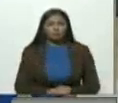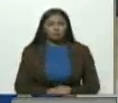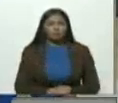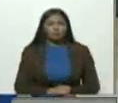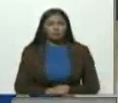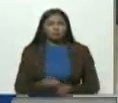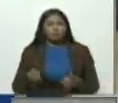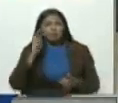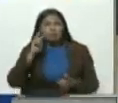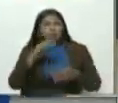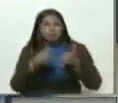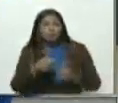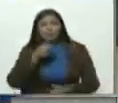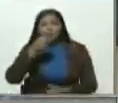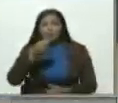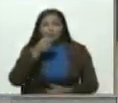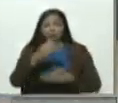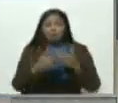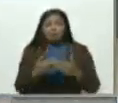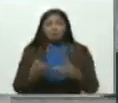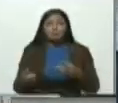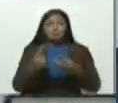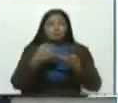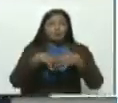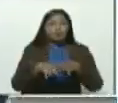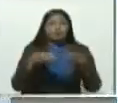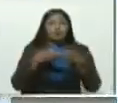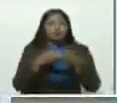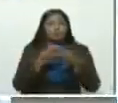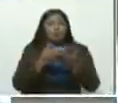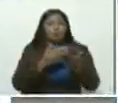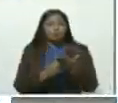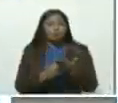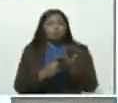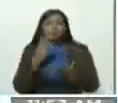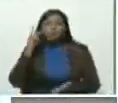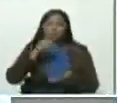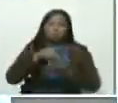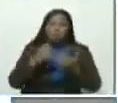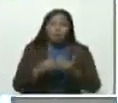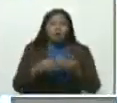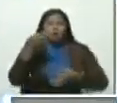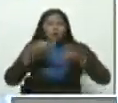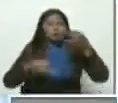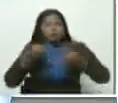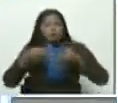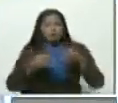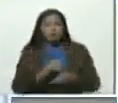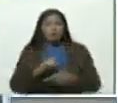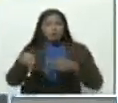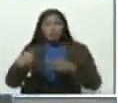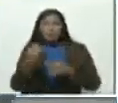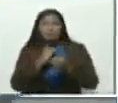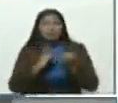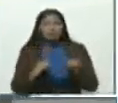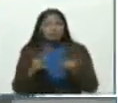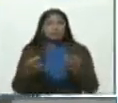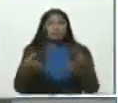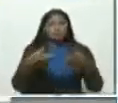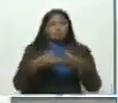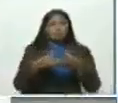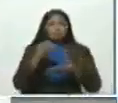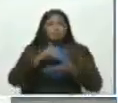Bien, escuchamos declaraciones de los integrantes del Comité Preliminar de Postulaciones Judiciales luego que culminara esta reunión